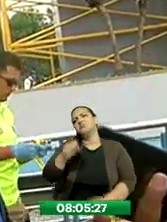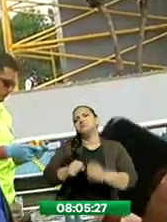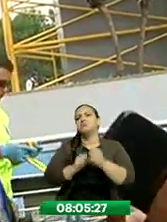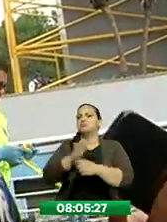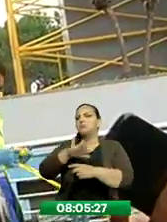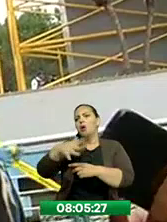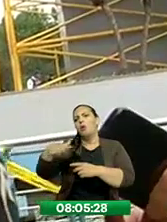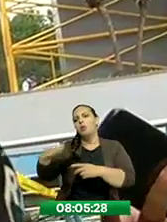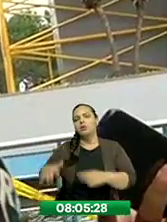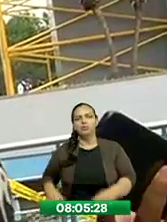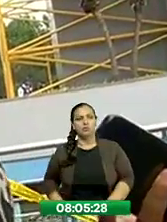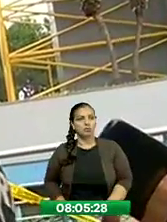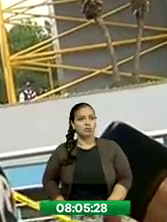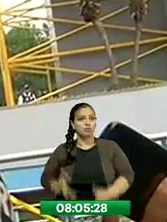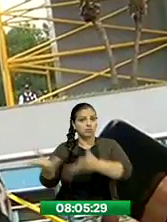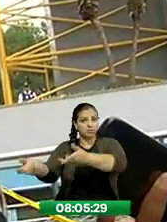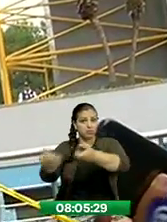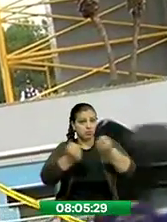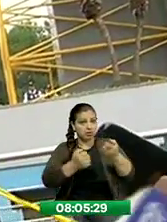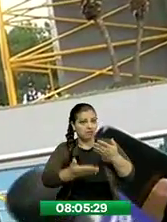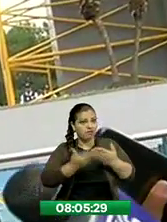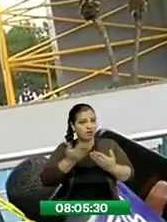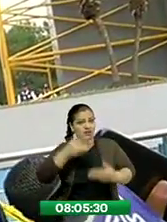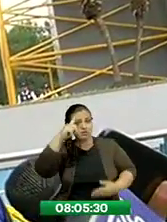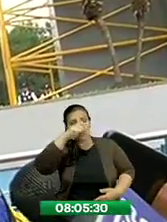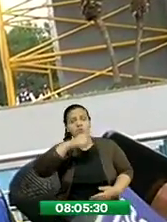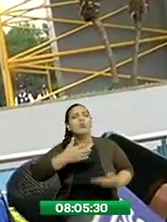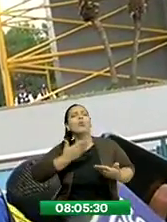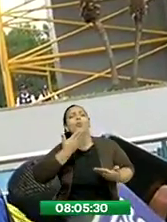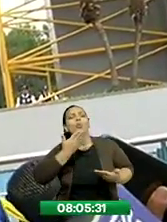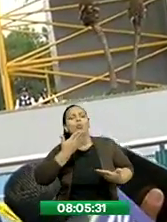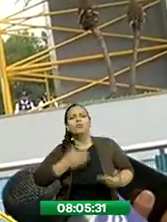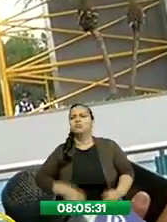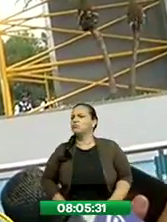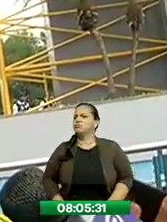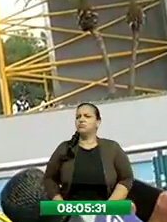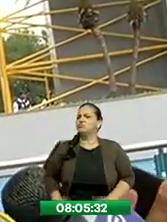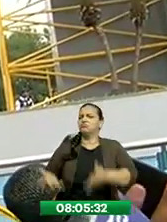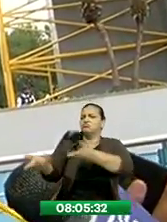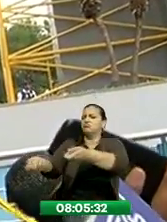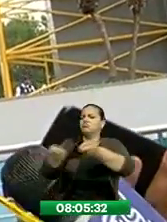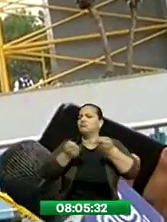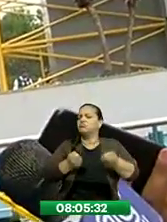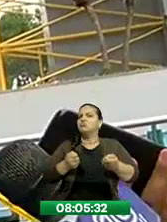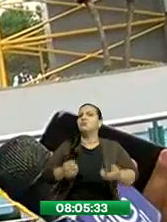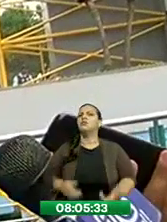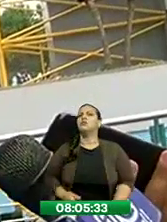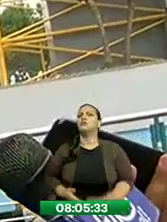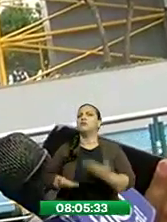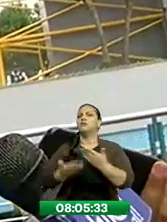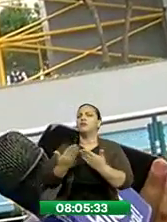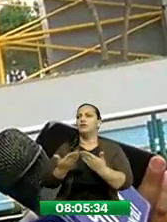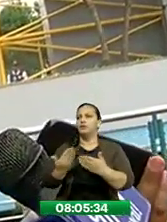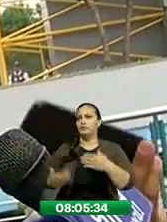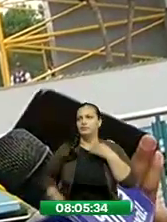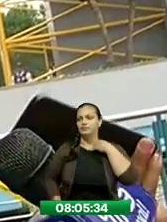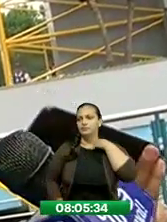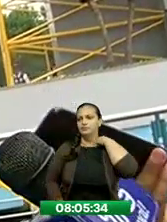de complicaciones tuvieron para poder recuperar el cadáver? No hubo ningún tipo de complicaciones por el tiempo que se realizó el